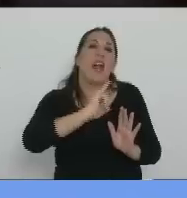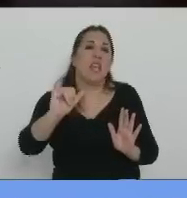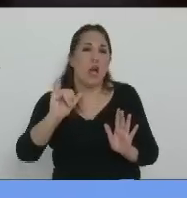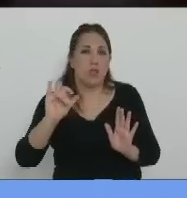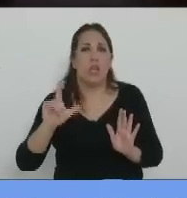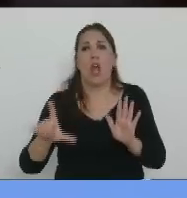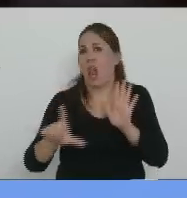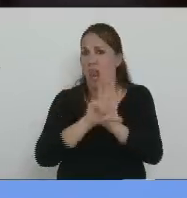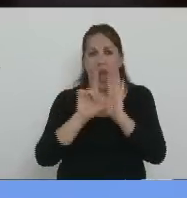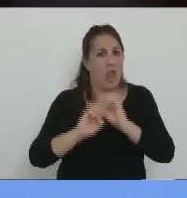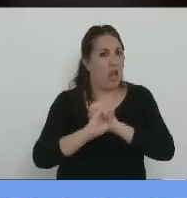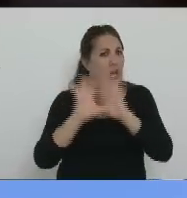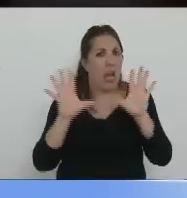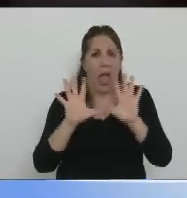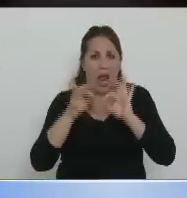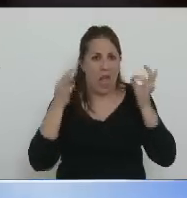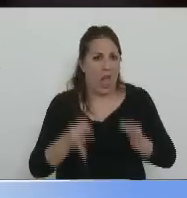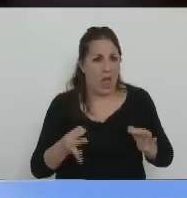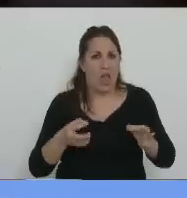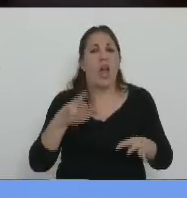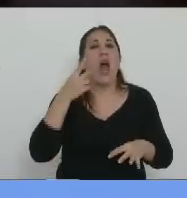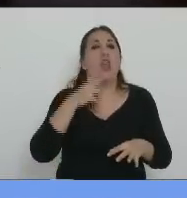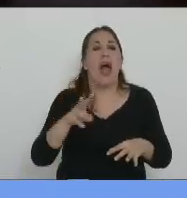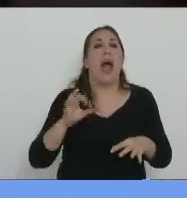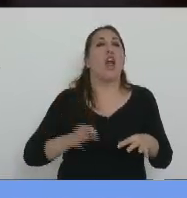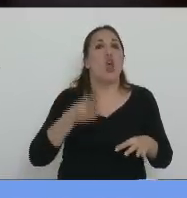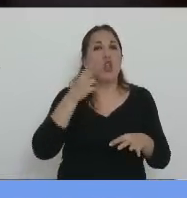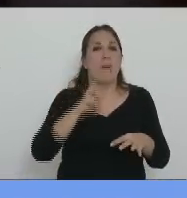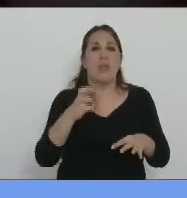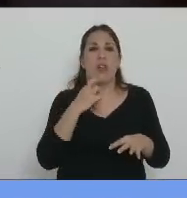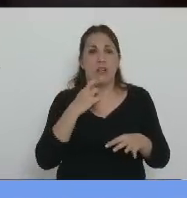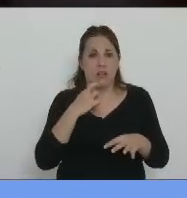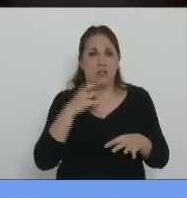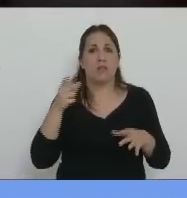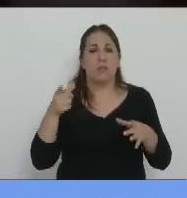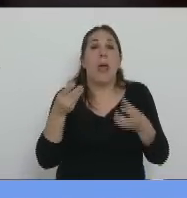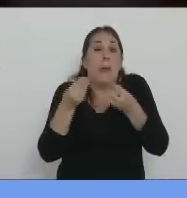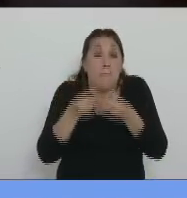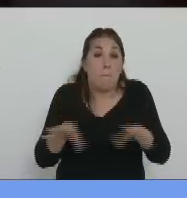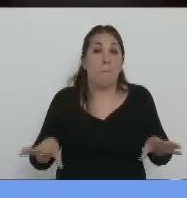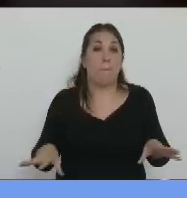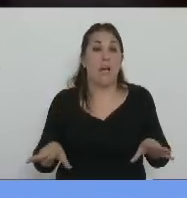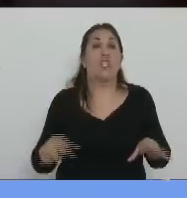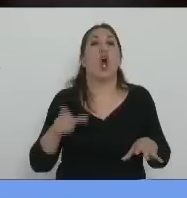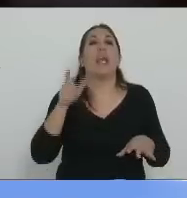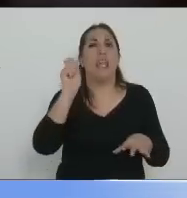acta de transparencia corporativa del 2019 de trump y que la comenzó a aplicar bailén